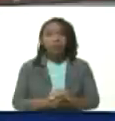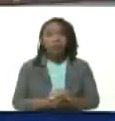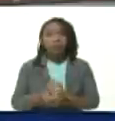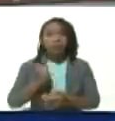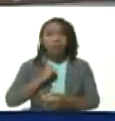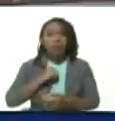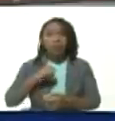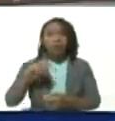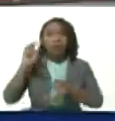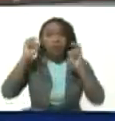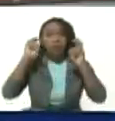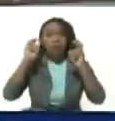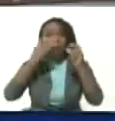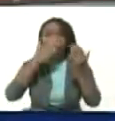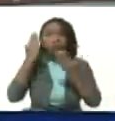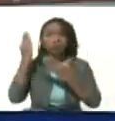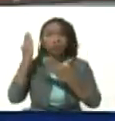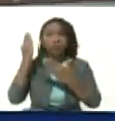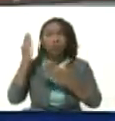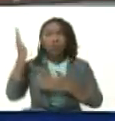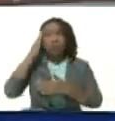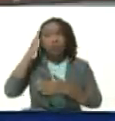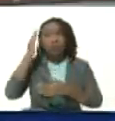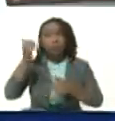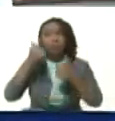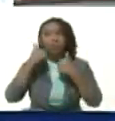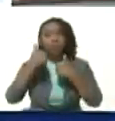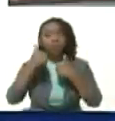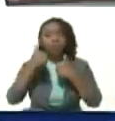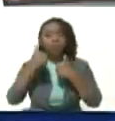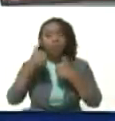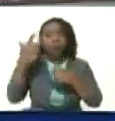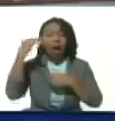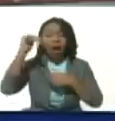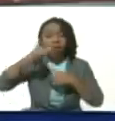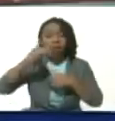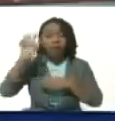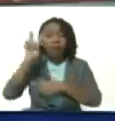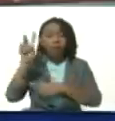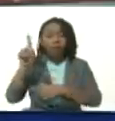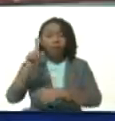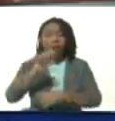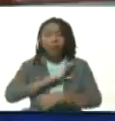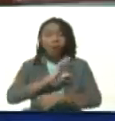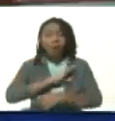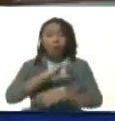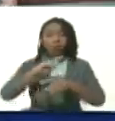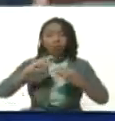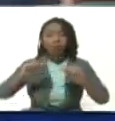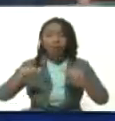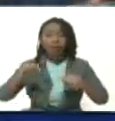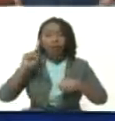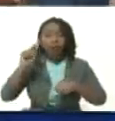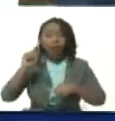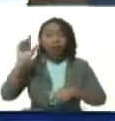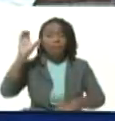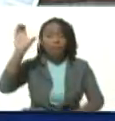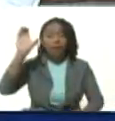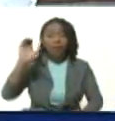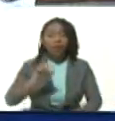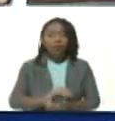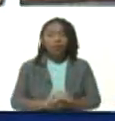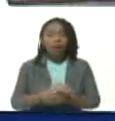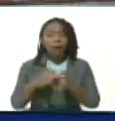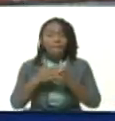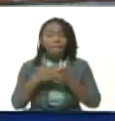estén donde estén, sepan muy bien que tienen aquí en Venezuela su tierra, su patria, que